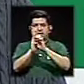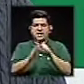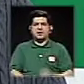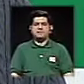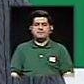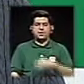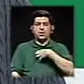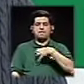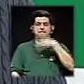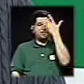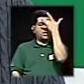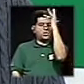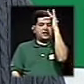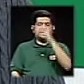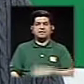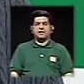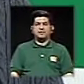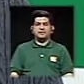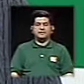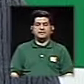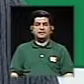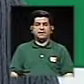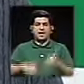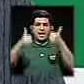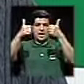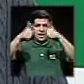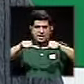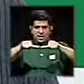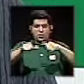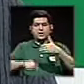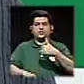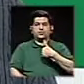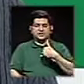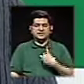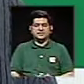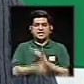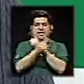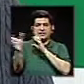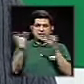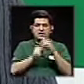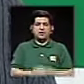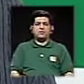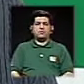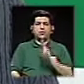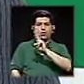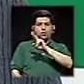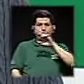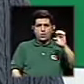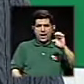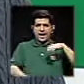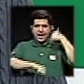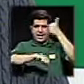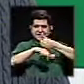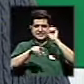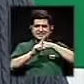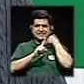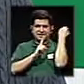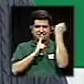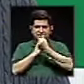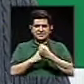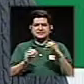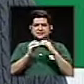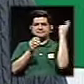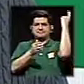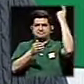de propiedad intelectual el tratado o el acuerdo de libre comercio con Europa establece condiciones mucho más